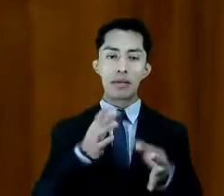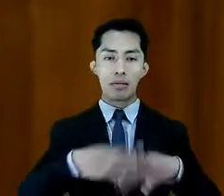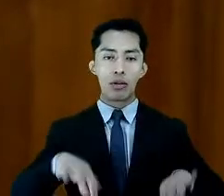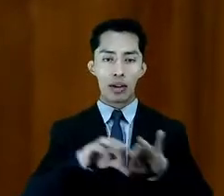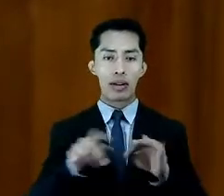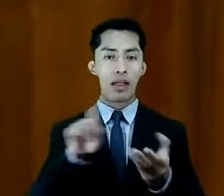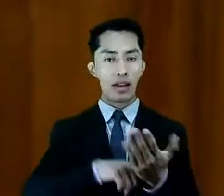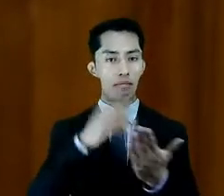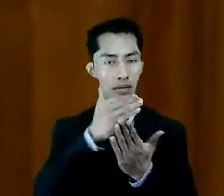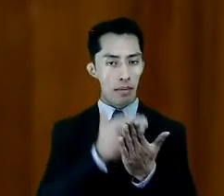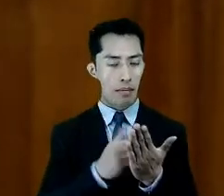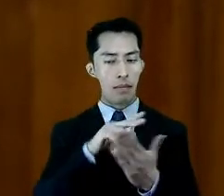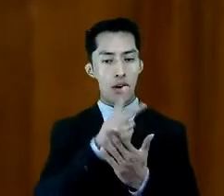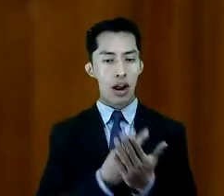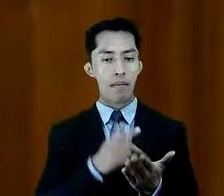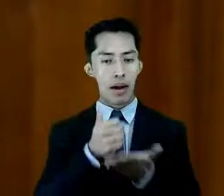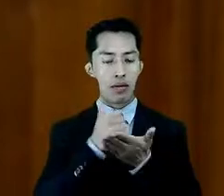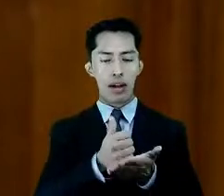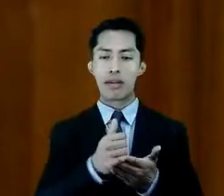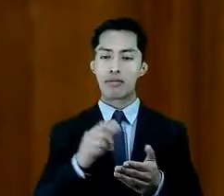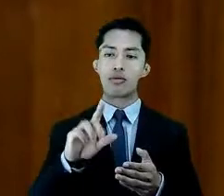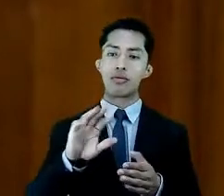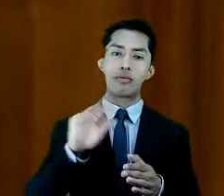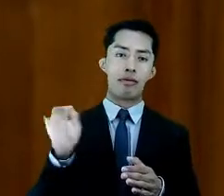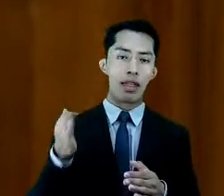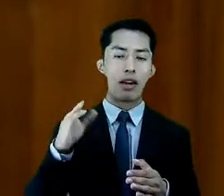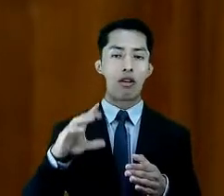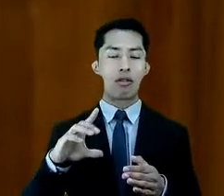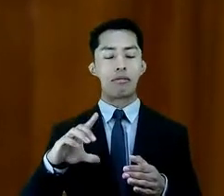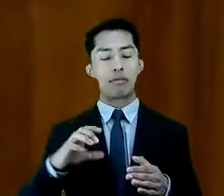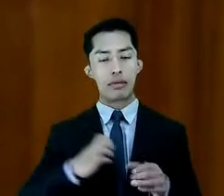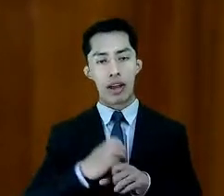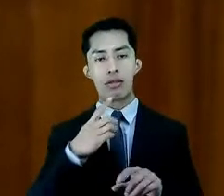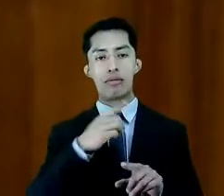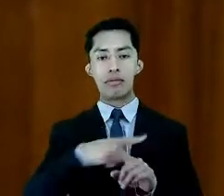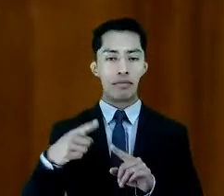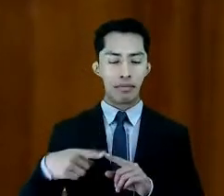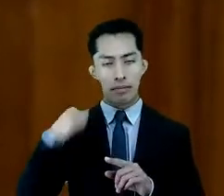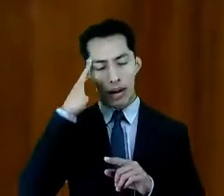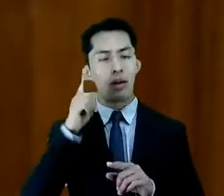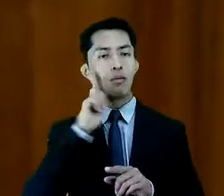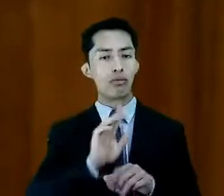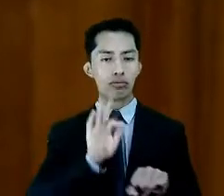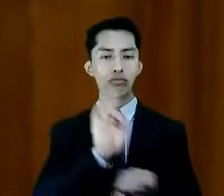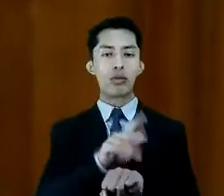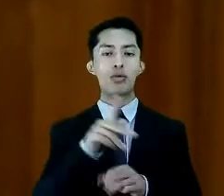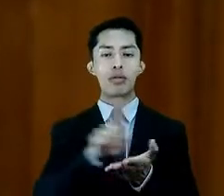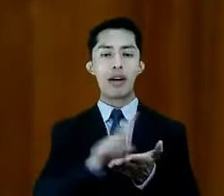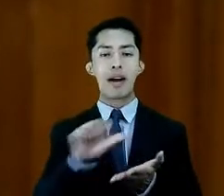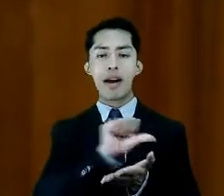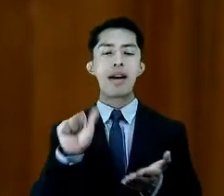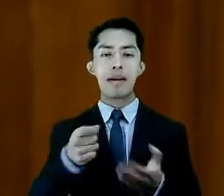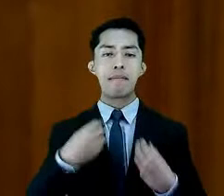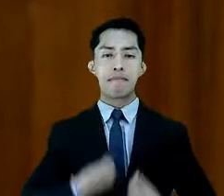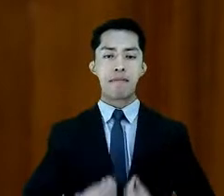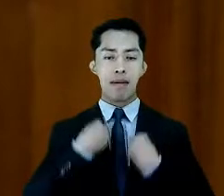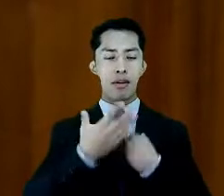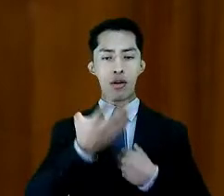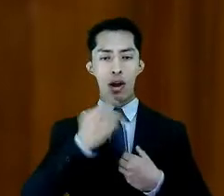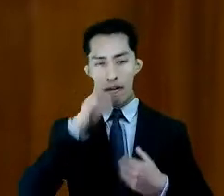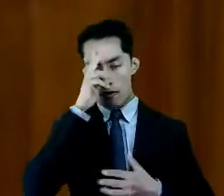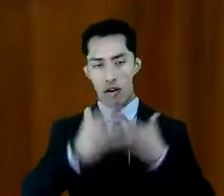agendas públicas en todos los niveles, para garantizar a las mujeres el derecho a vivir una vida libre